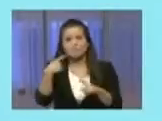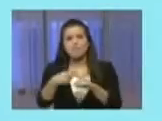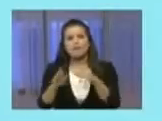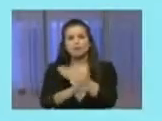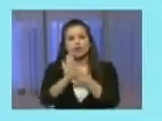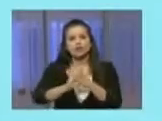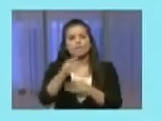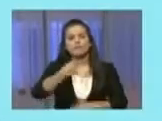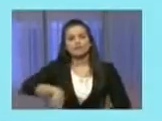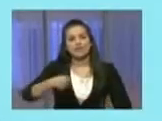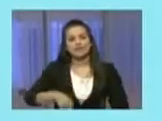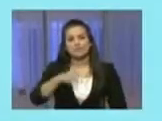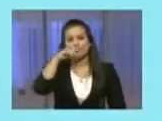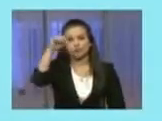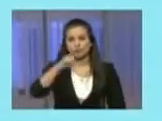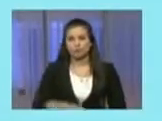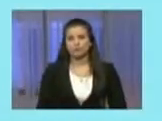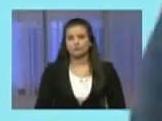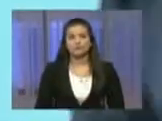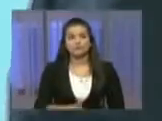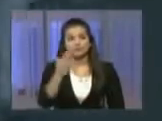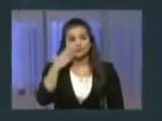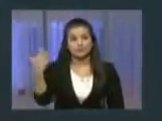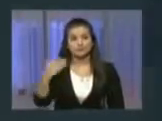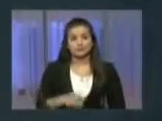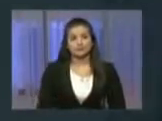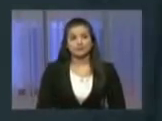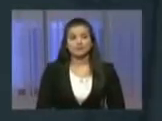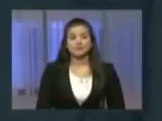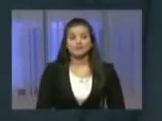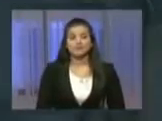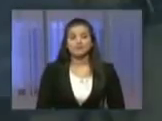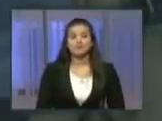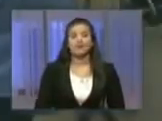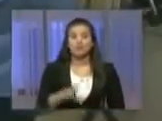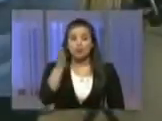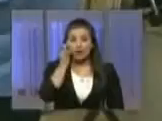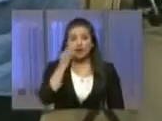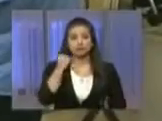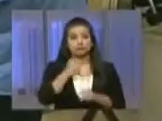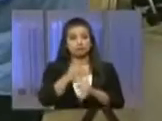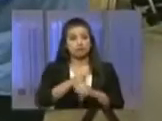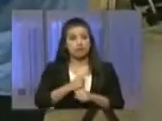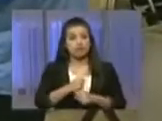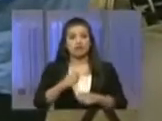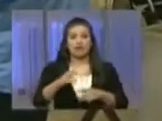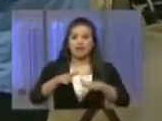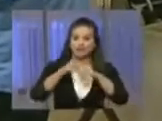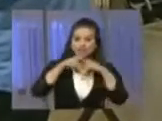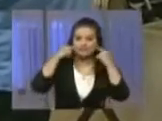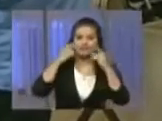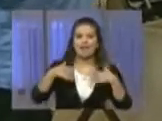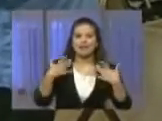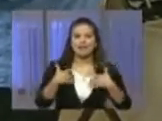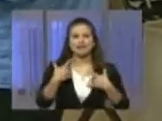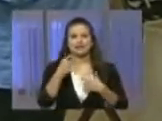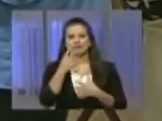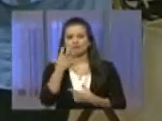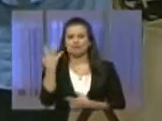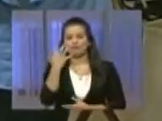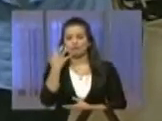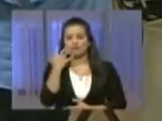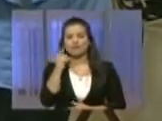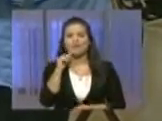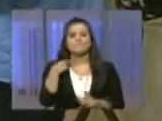Nicolás Maduro lemi Muñoz emprendedora Leal alegre sarcástica